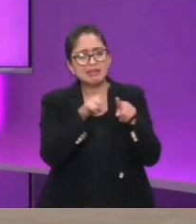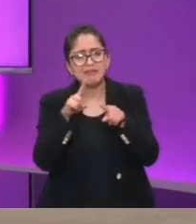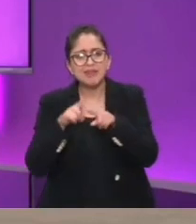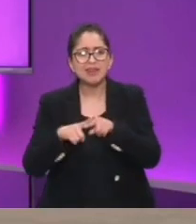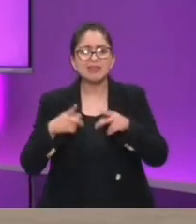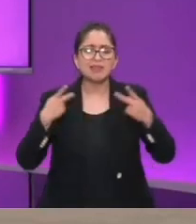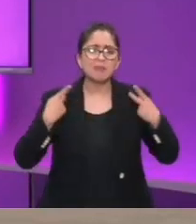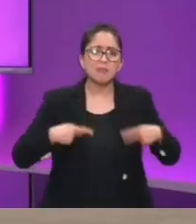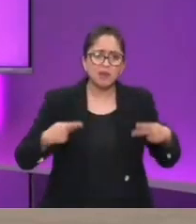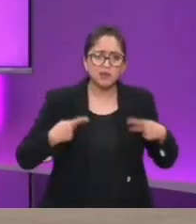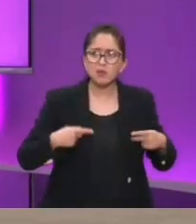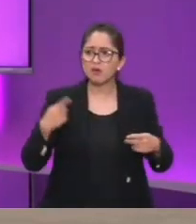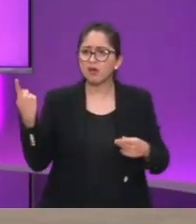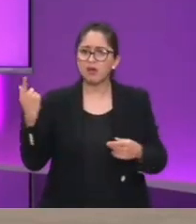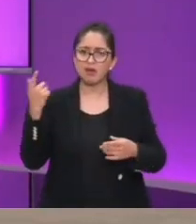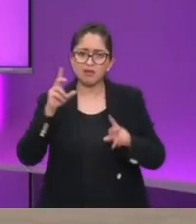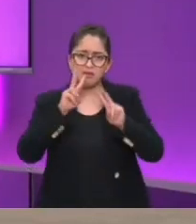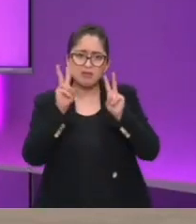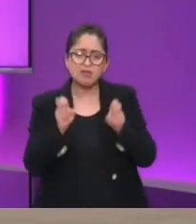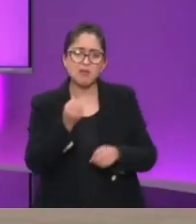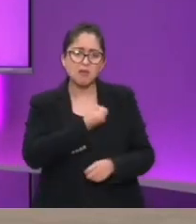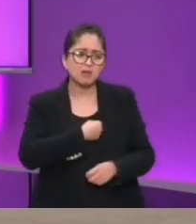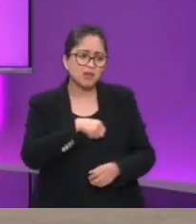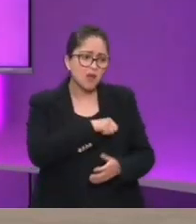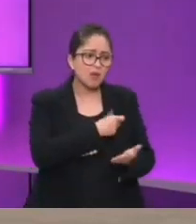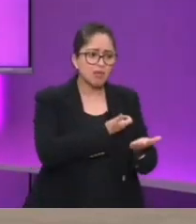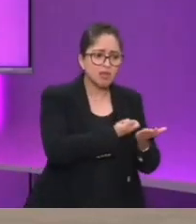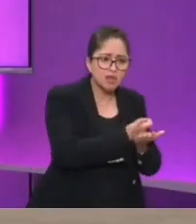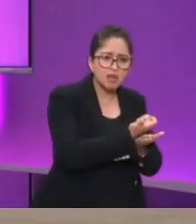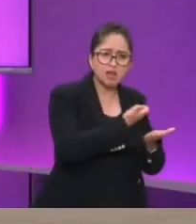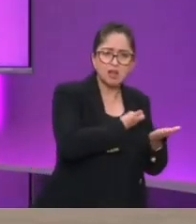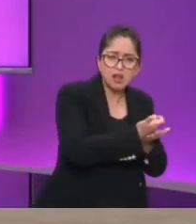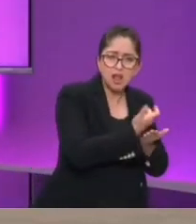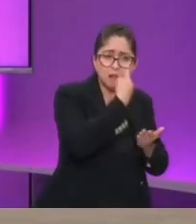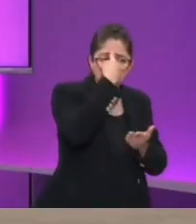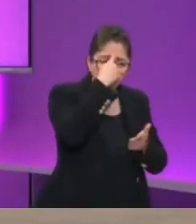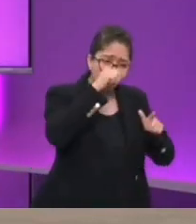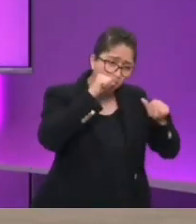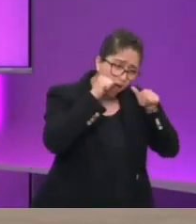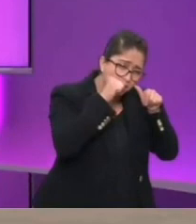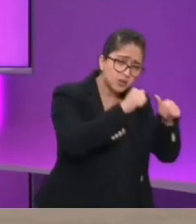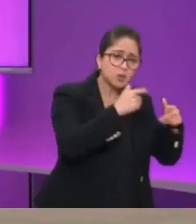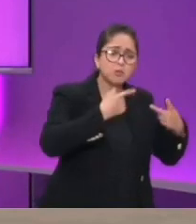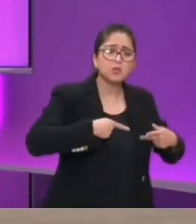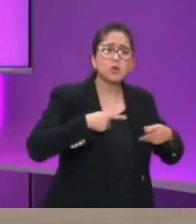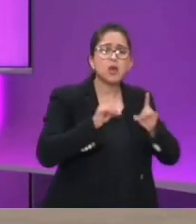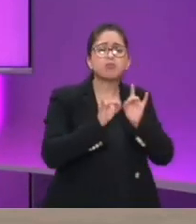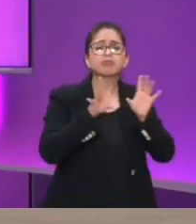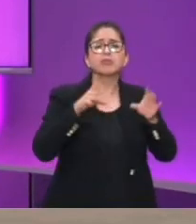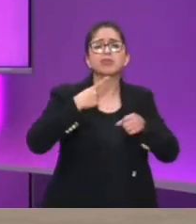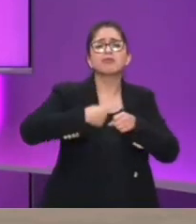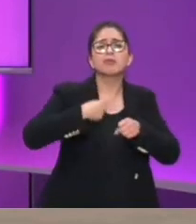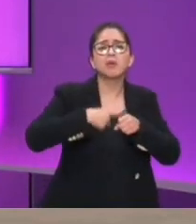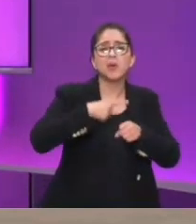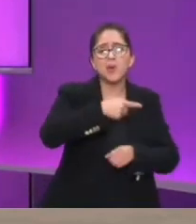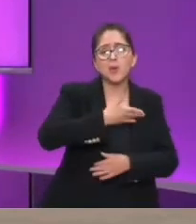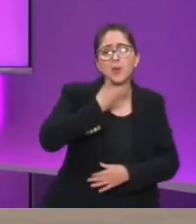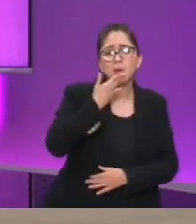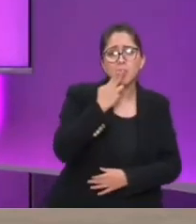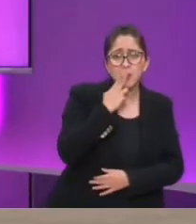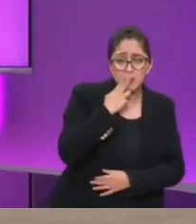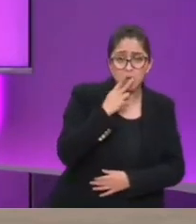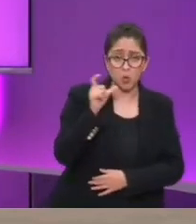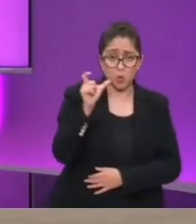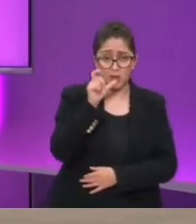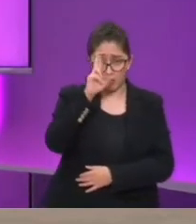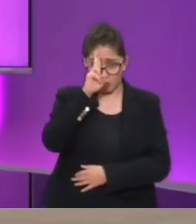de todos los recursos que se destinan a atender enfermedades relacionadas con el consumo del tabaco. Además de prohibir la publicidad, ¿estaría